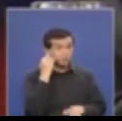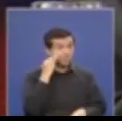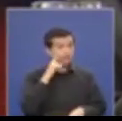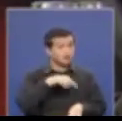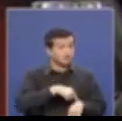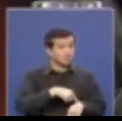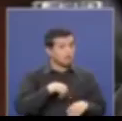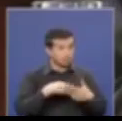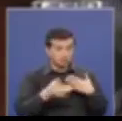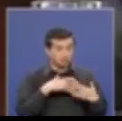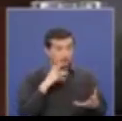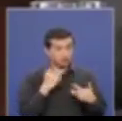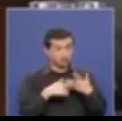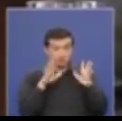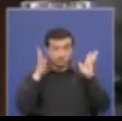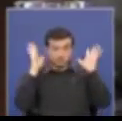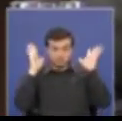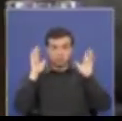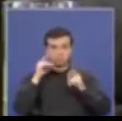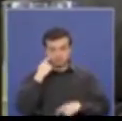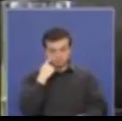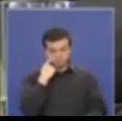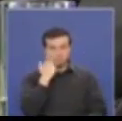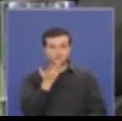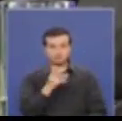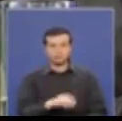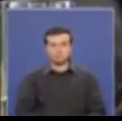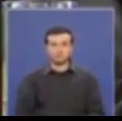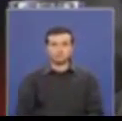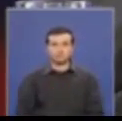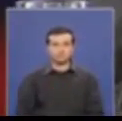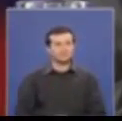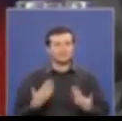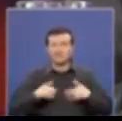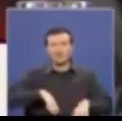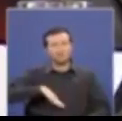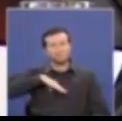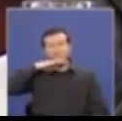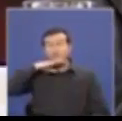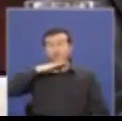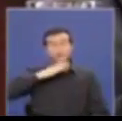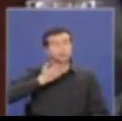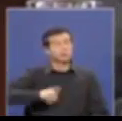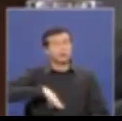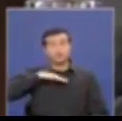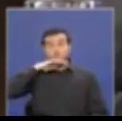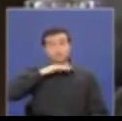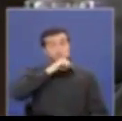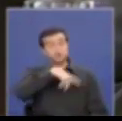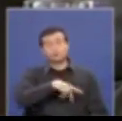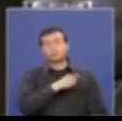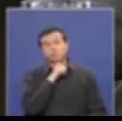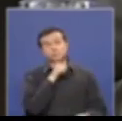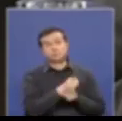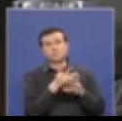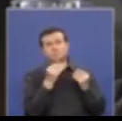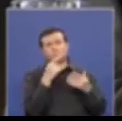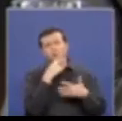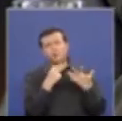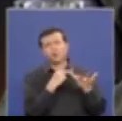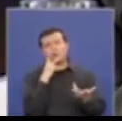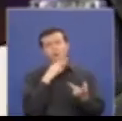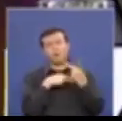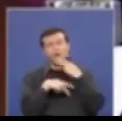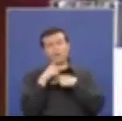no hay problema. Y lugar, ¿ok? Y ahí nos vemos. Ya estoy harto de este pillastre, ¿no? Sinvergüenza. Todas las cosas que ha